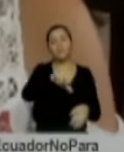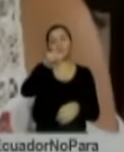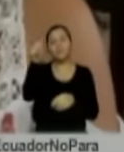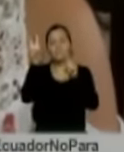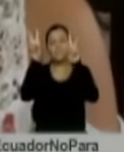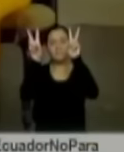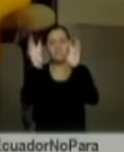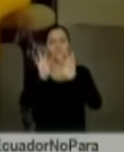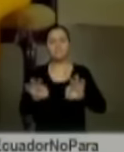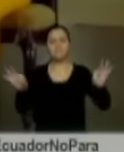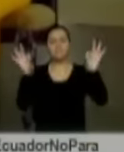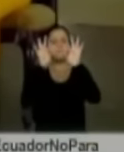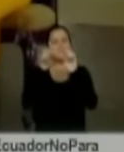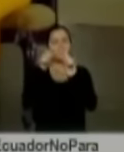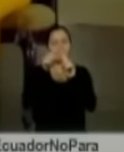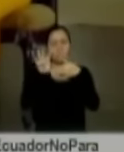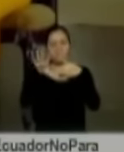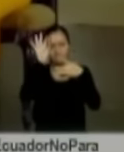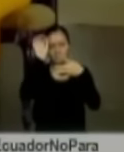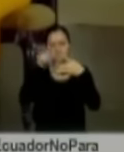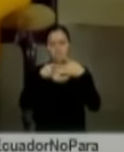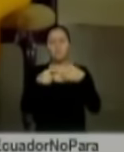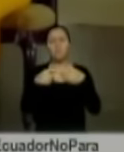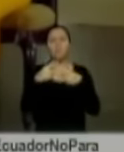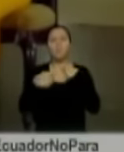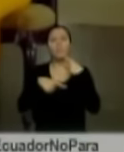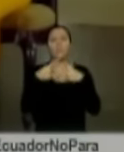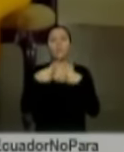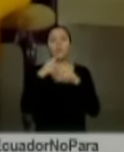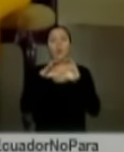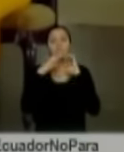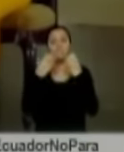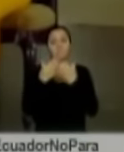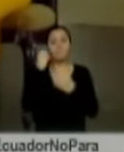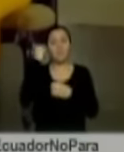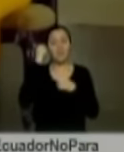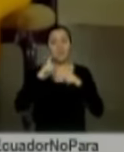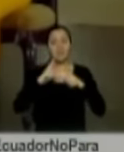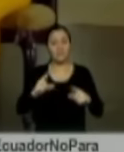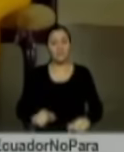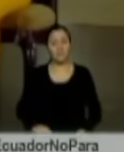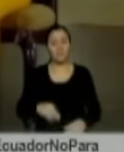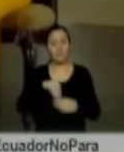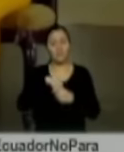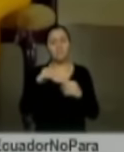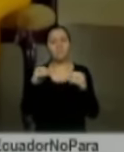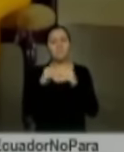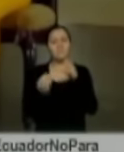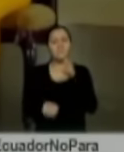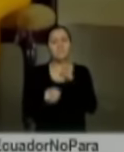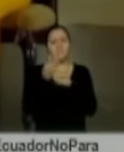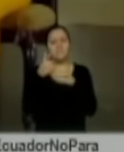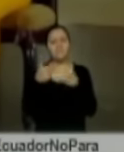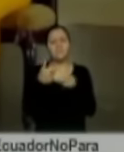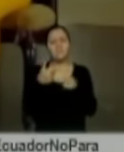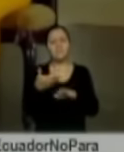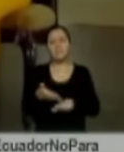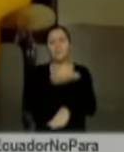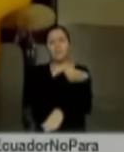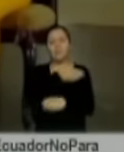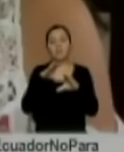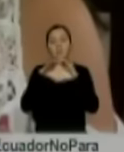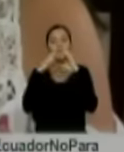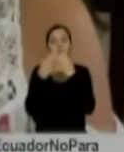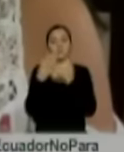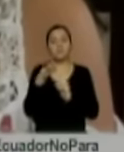aspecto importante que descubrimos cuando la Comisión de los Derechos de la Salud, conjuntamente con la creación que se hizo en su momento de la Comisión